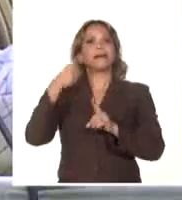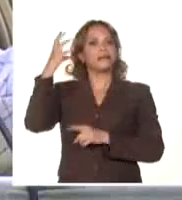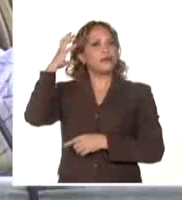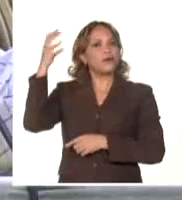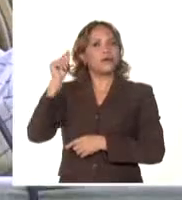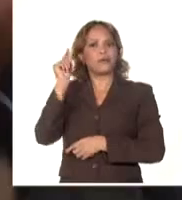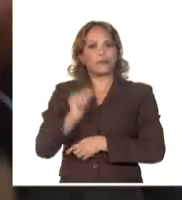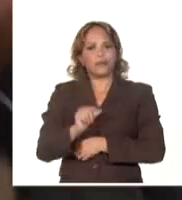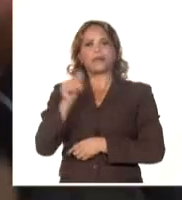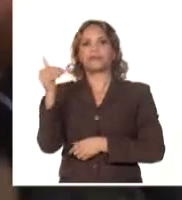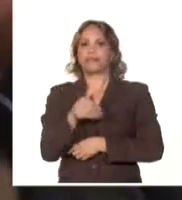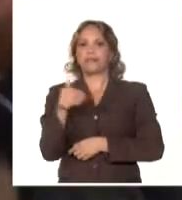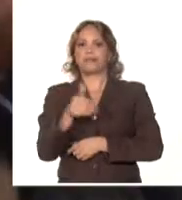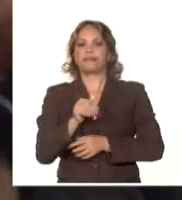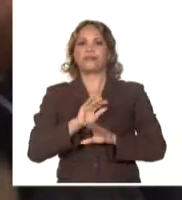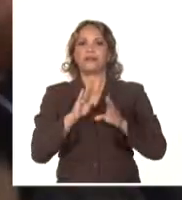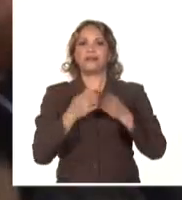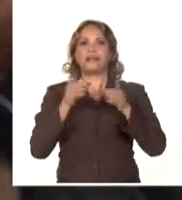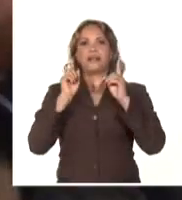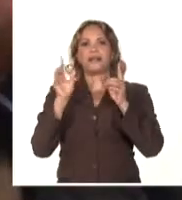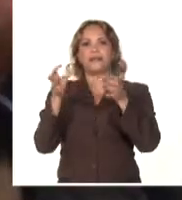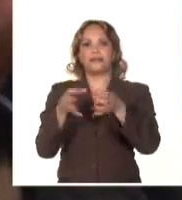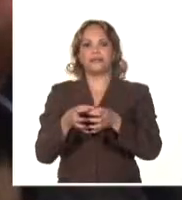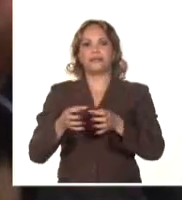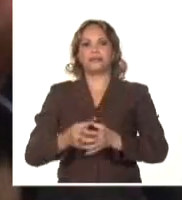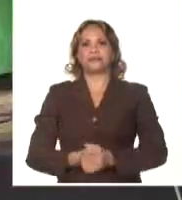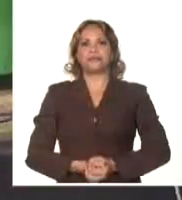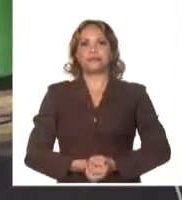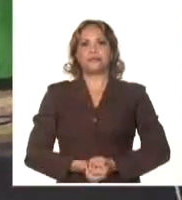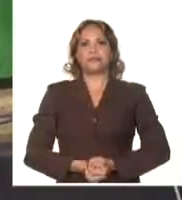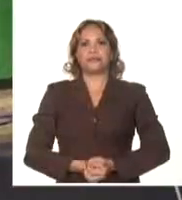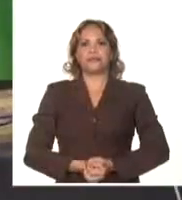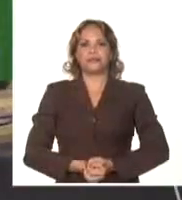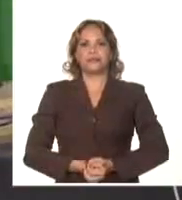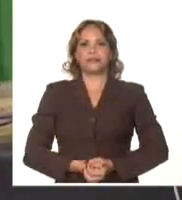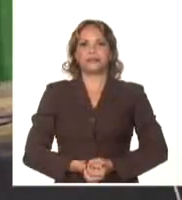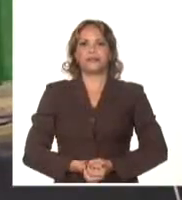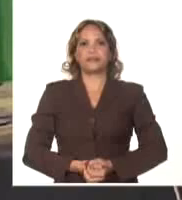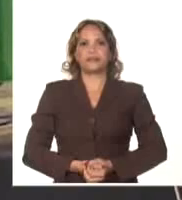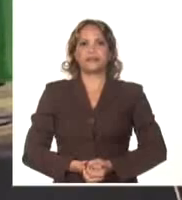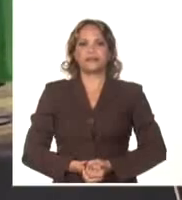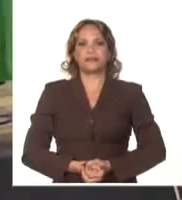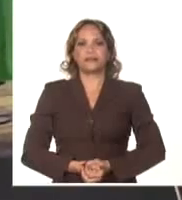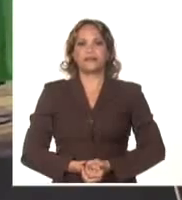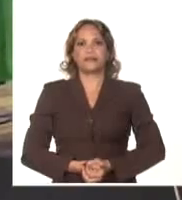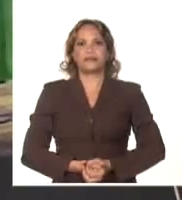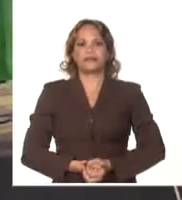César Estupiñán Rodríguez. Daniel Leiva y Fernando Ballester Cera, Sistema Informativo de la Televisión Cubana.